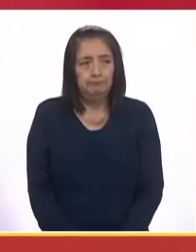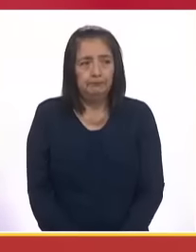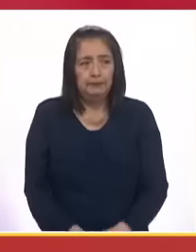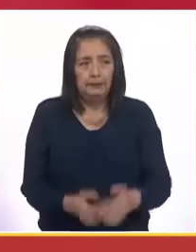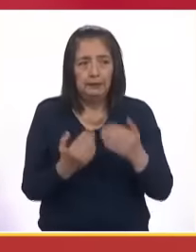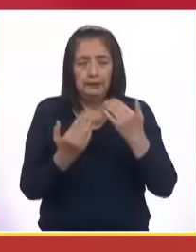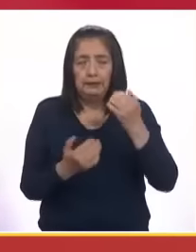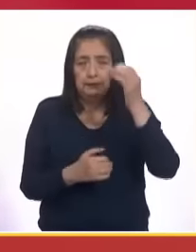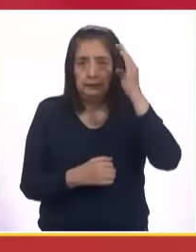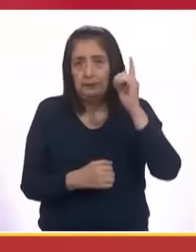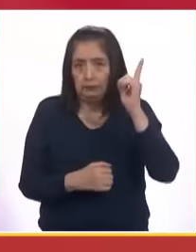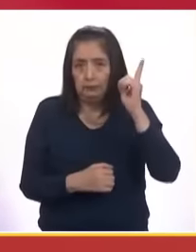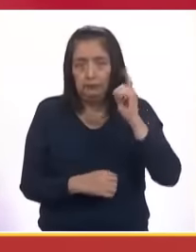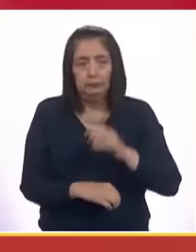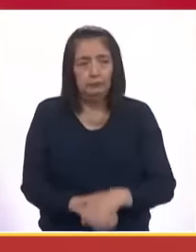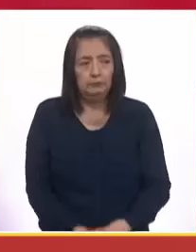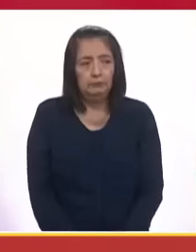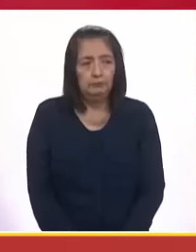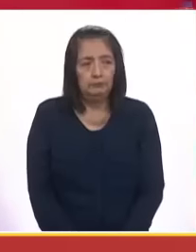Agradece a Dios